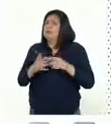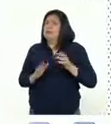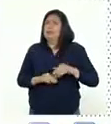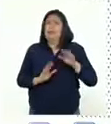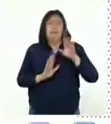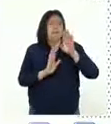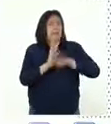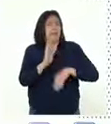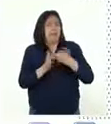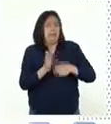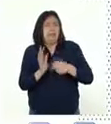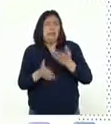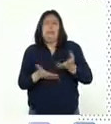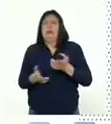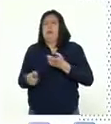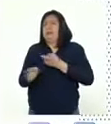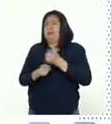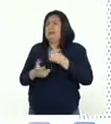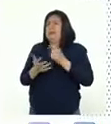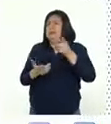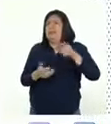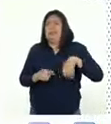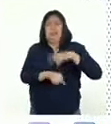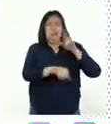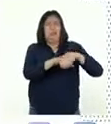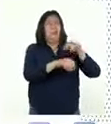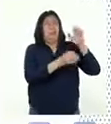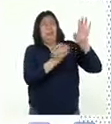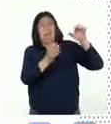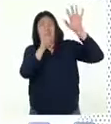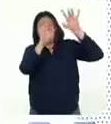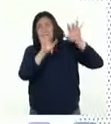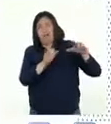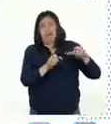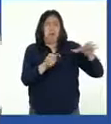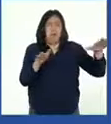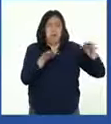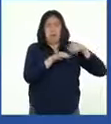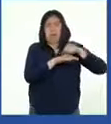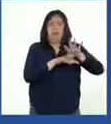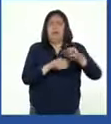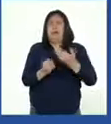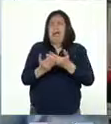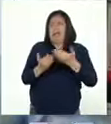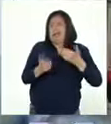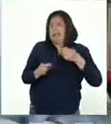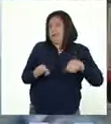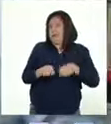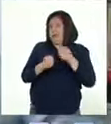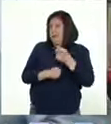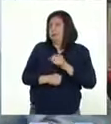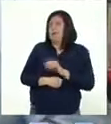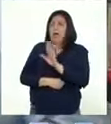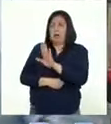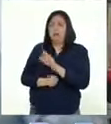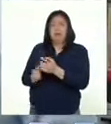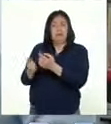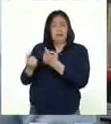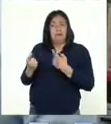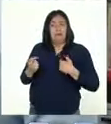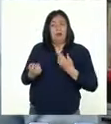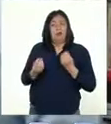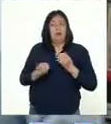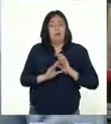ser menos vulnerable ante los fenómenos naturales y prevenir desastres? Me preguntan cómo